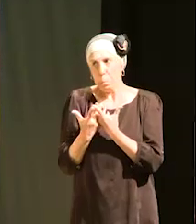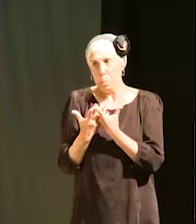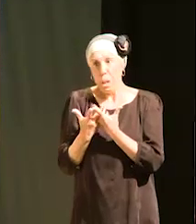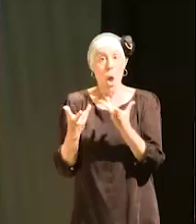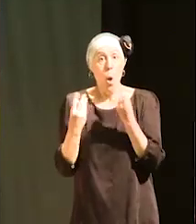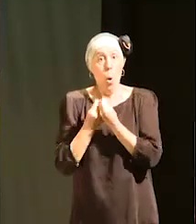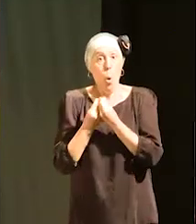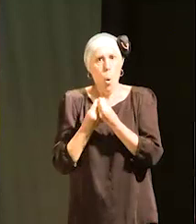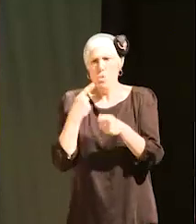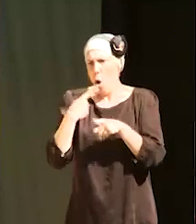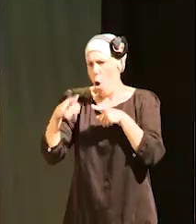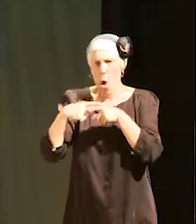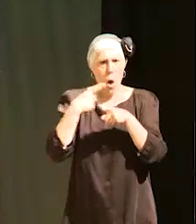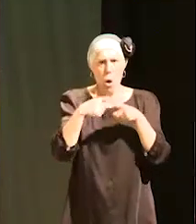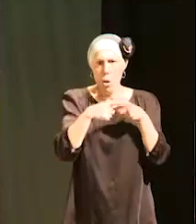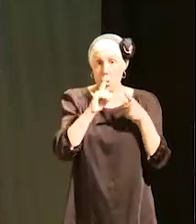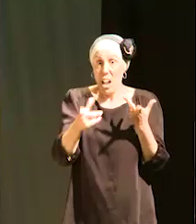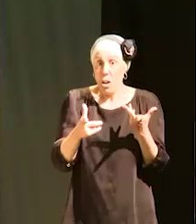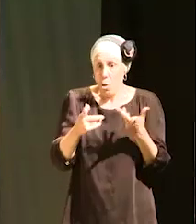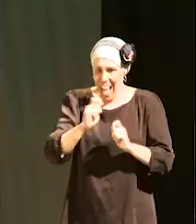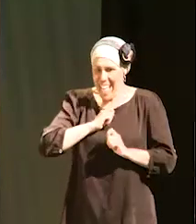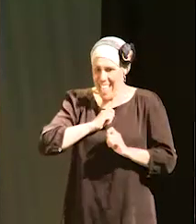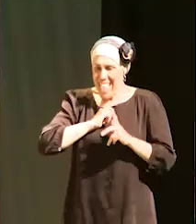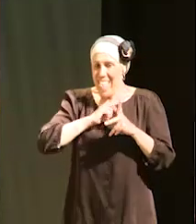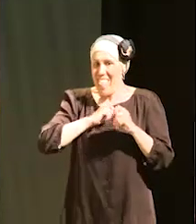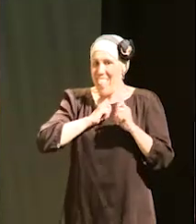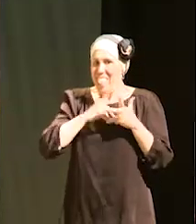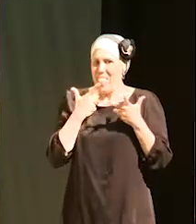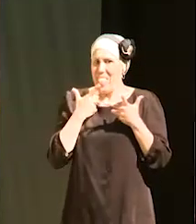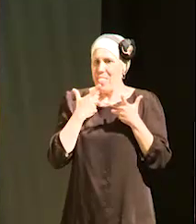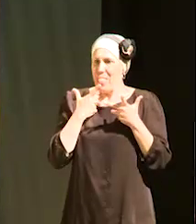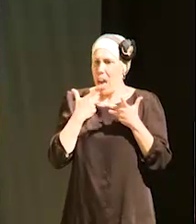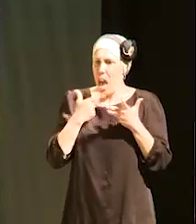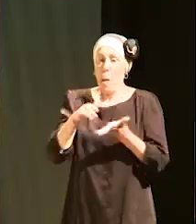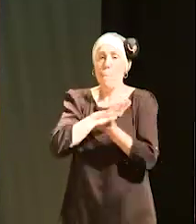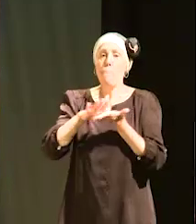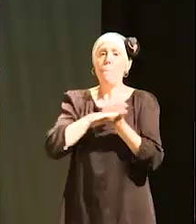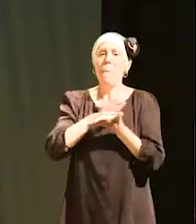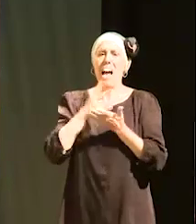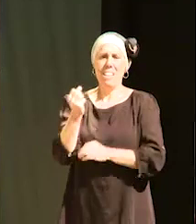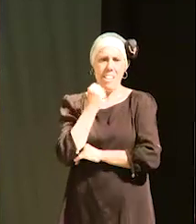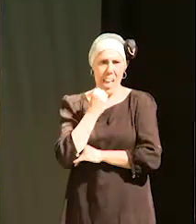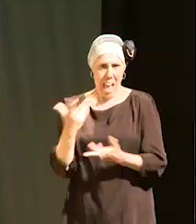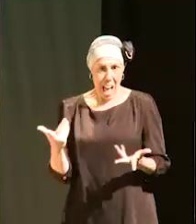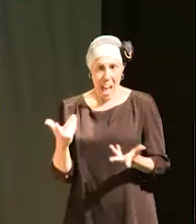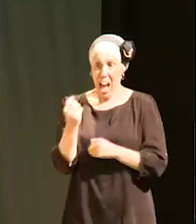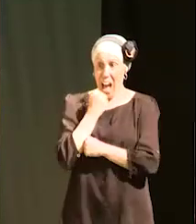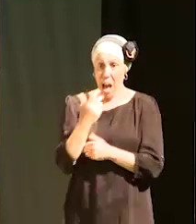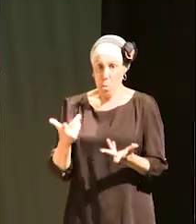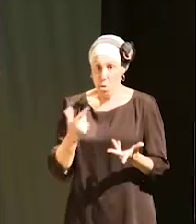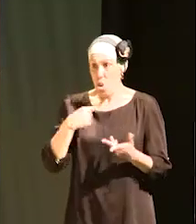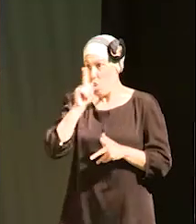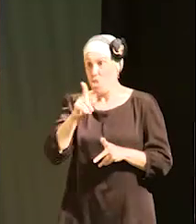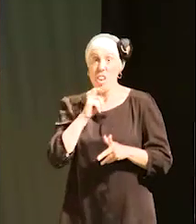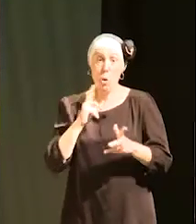de elementos que les permiten sostener ese proceso que comparten con nosotros no sé si articular y un acompañamiento a